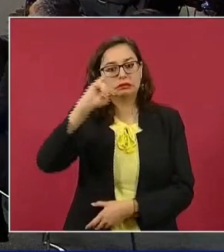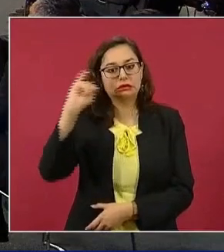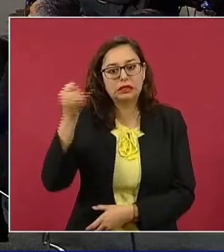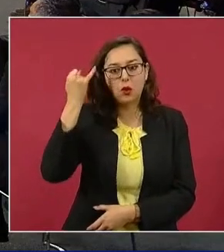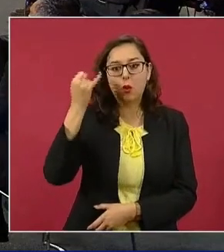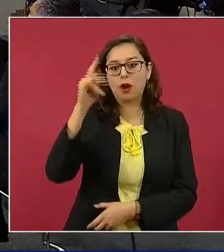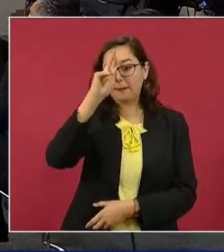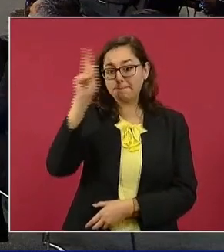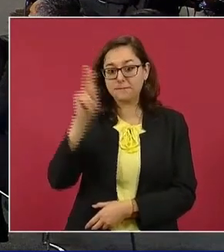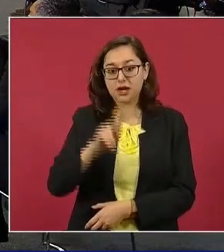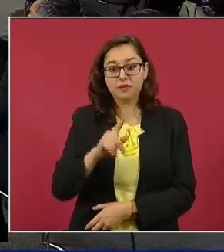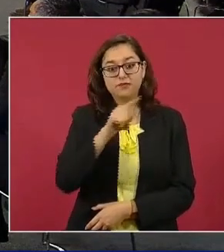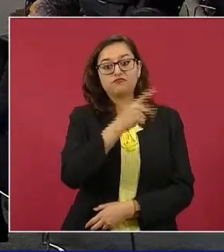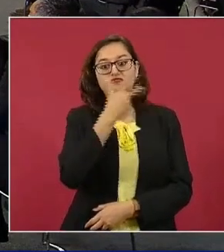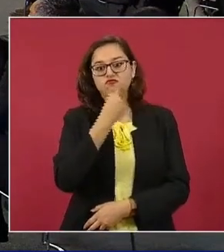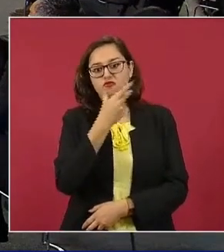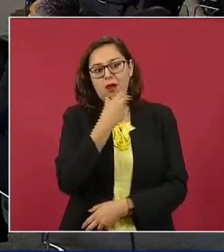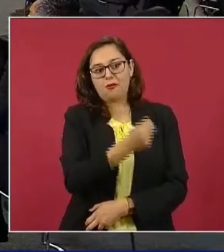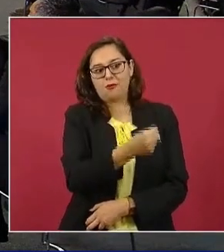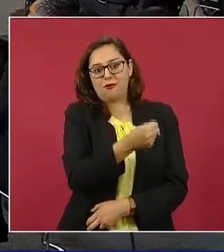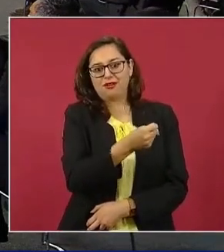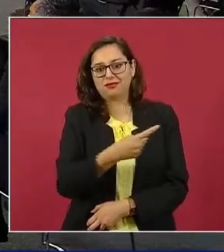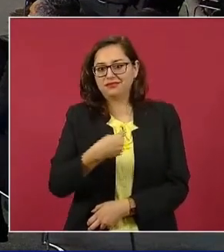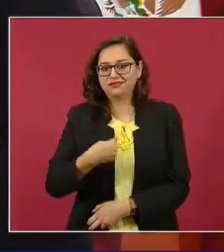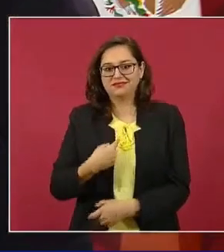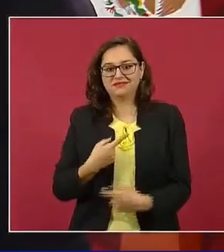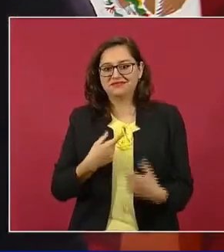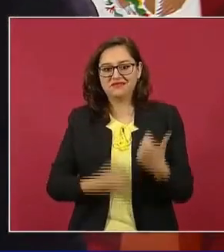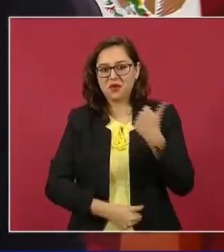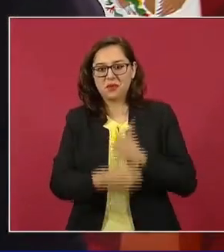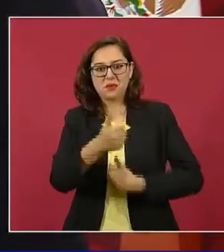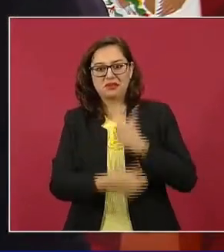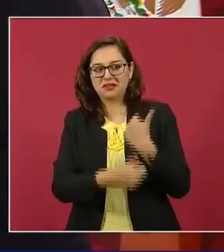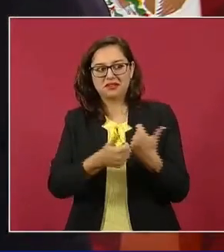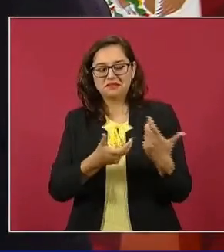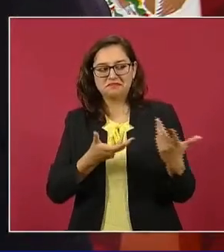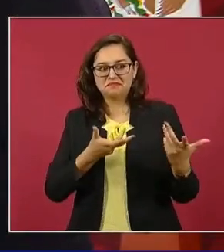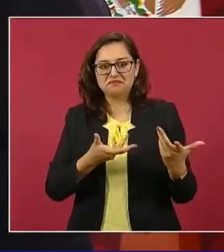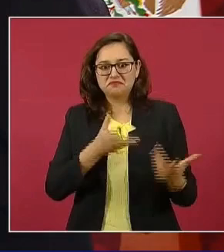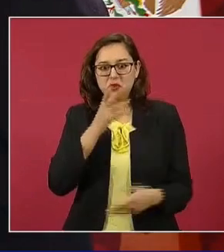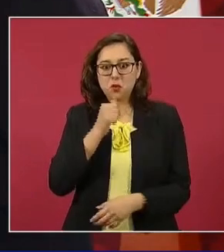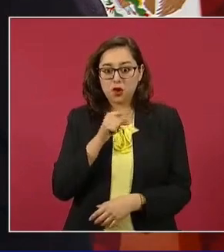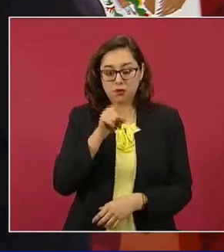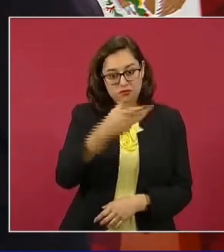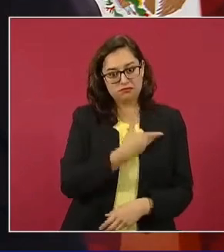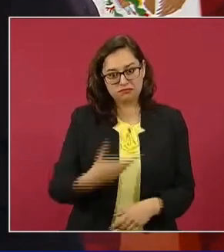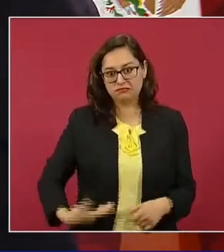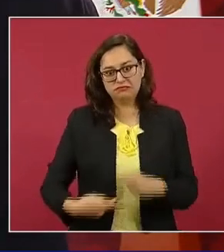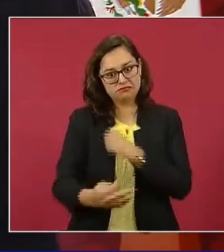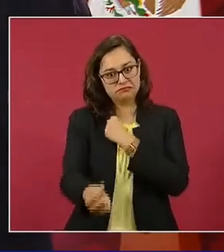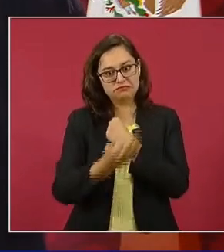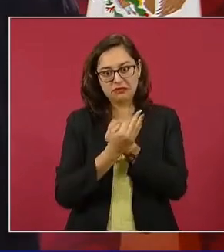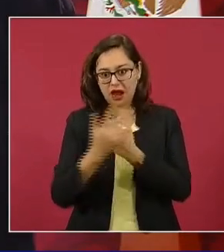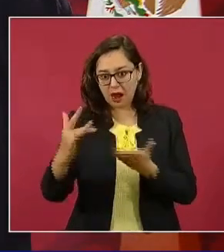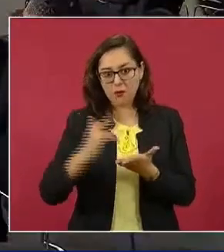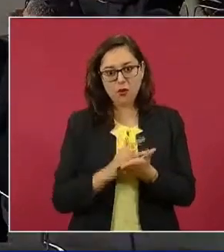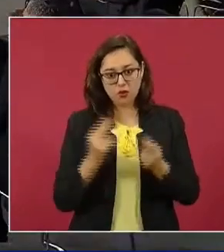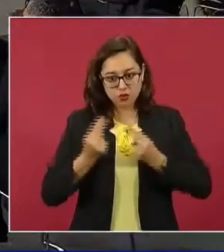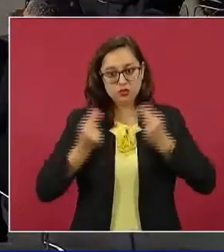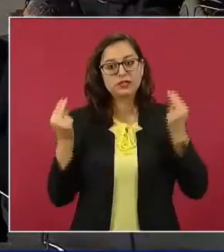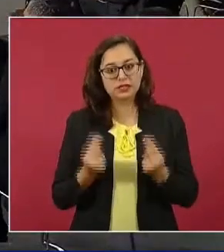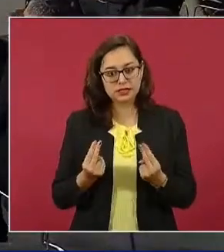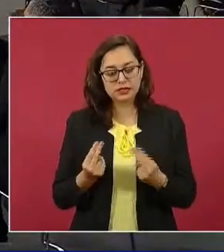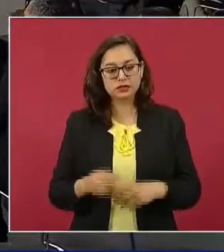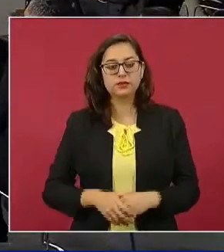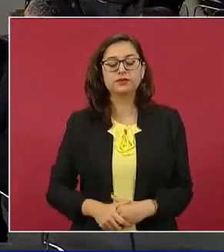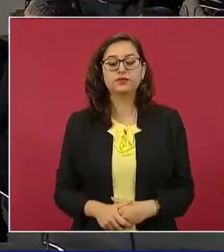este poderoso personaje, nada o poco, nada puedo hacer sin su apoyo, señor presidente. Muchas gracias. Sí, mira,